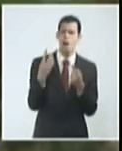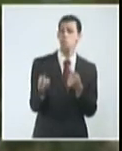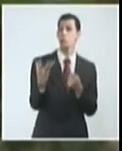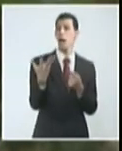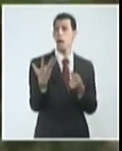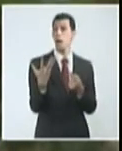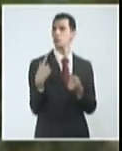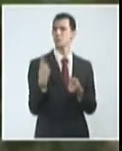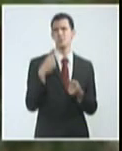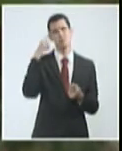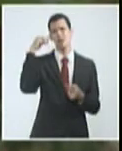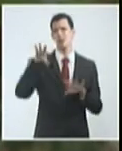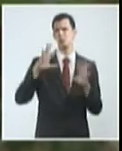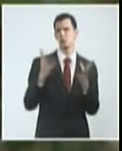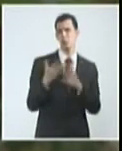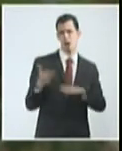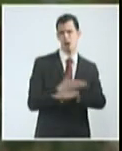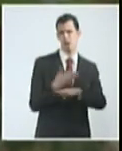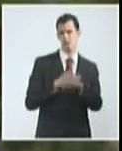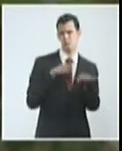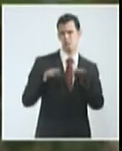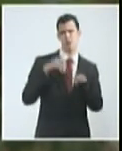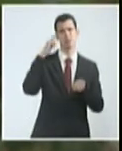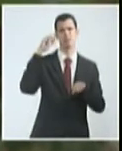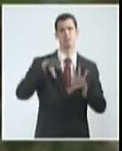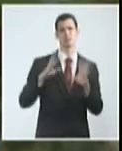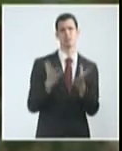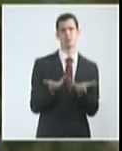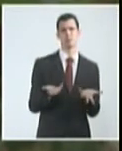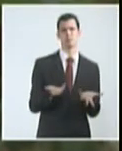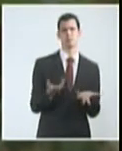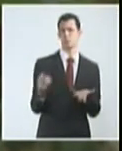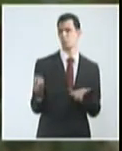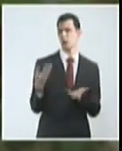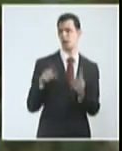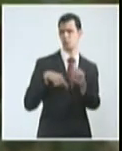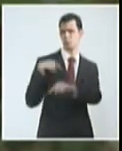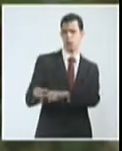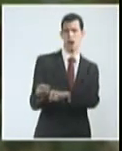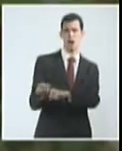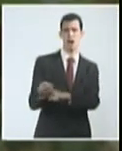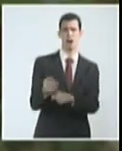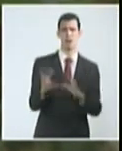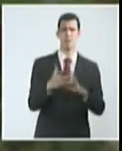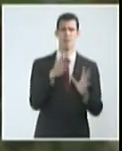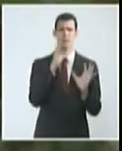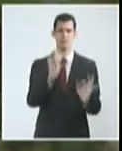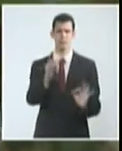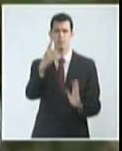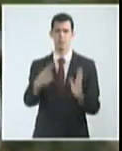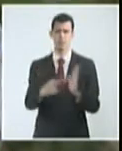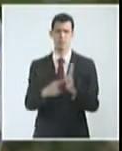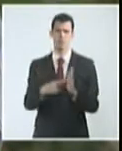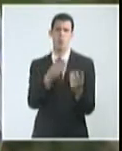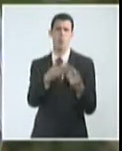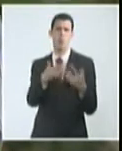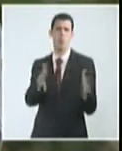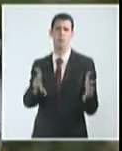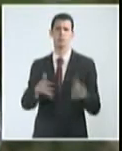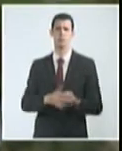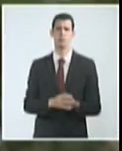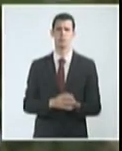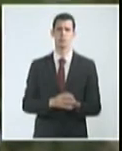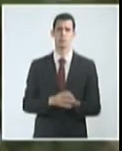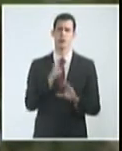para enfrentar cualquier acción injerencista contra nuestro país, sobre todo contra lo que atente contra la paz,